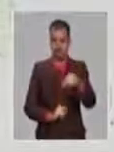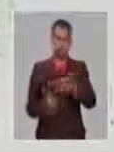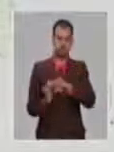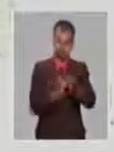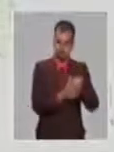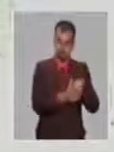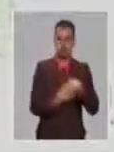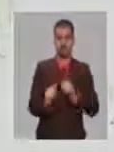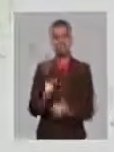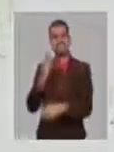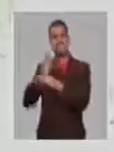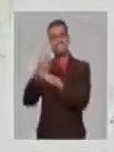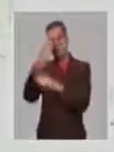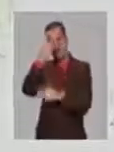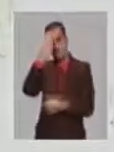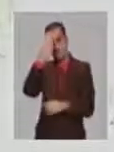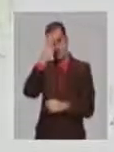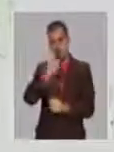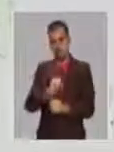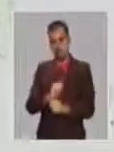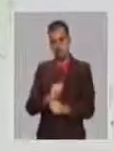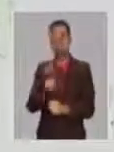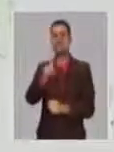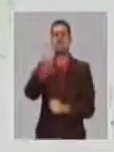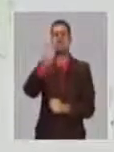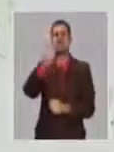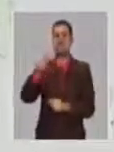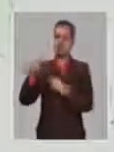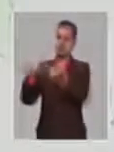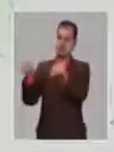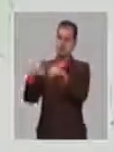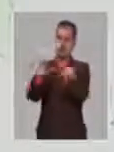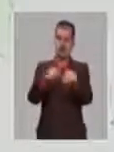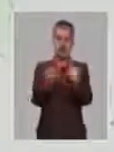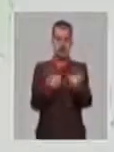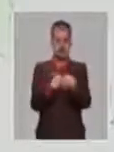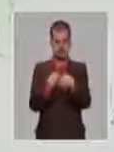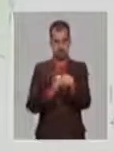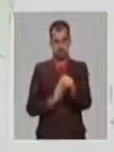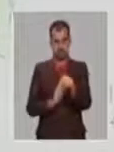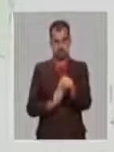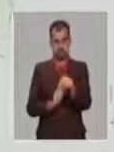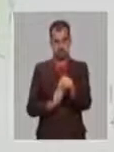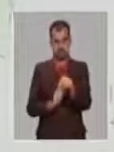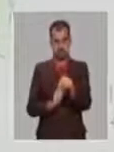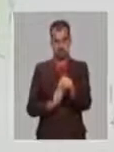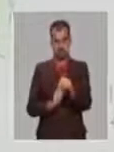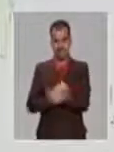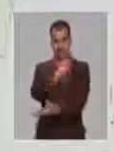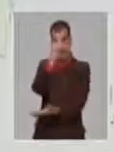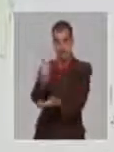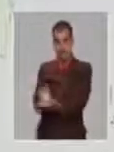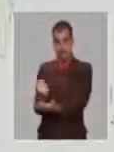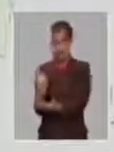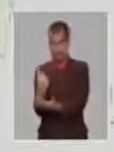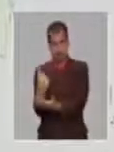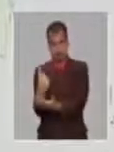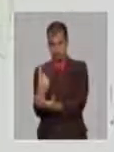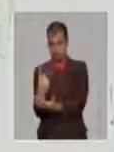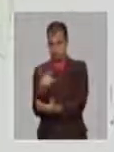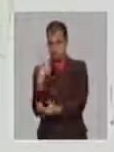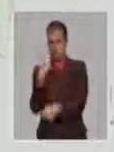tanto que en Santiago de Cuba, además del Lora, 13 áreas de salud, áreas que no solo son céntricas, estamos contentos de poder